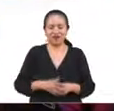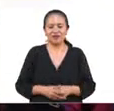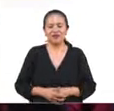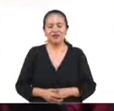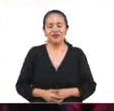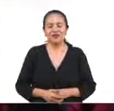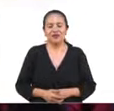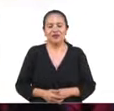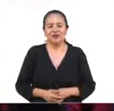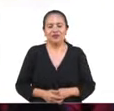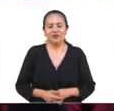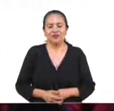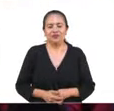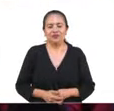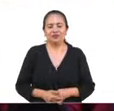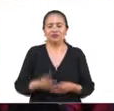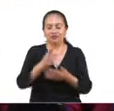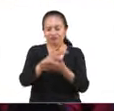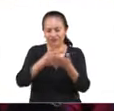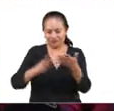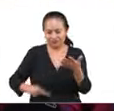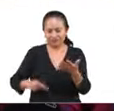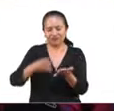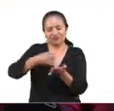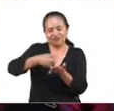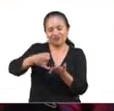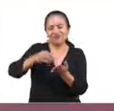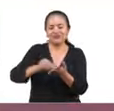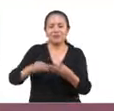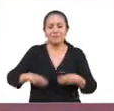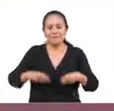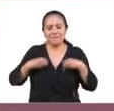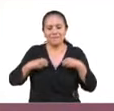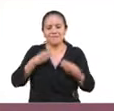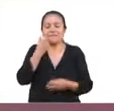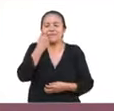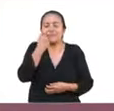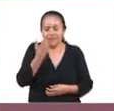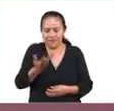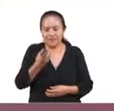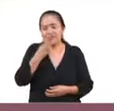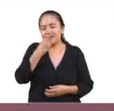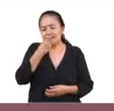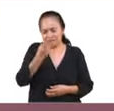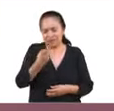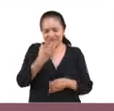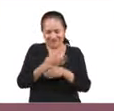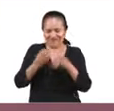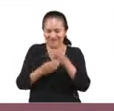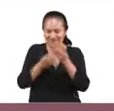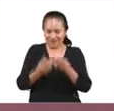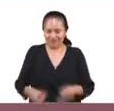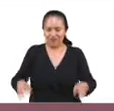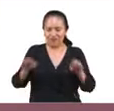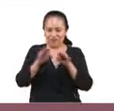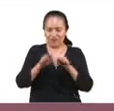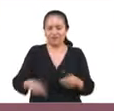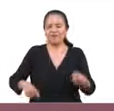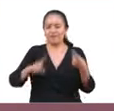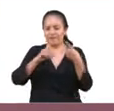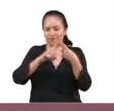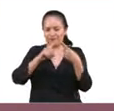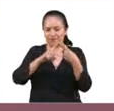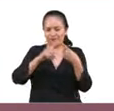Bueno, derivado del programa Sembrando Vida, queremos reconocer los siguientes logros. El fortalecimiento